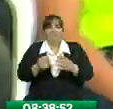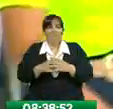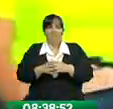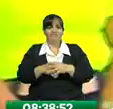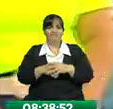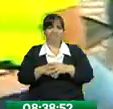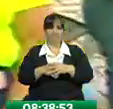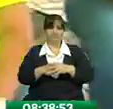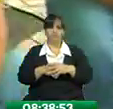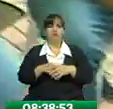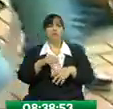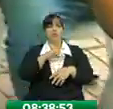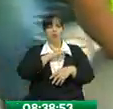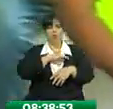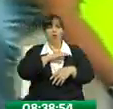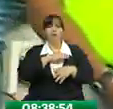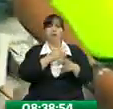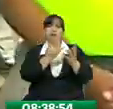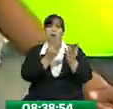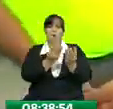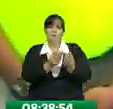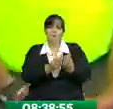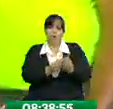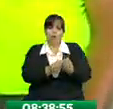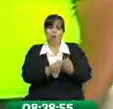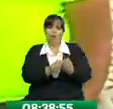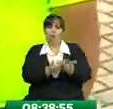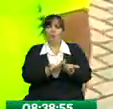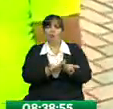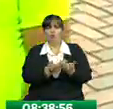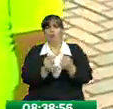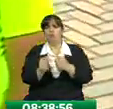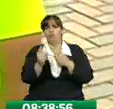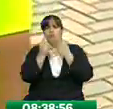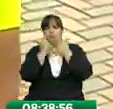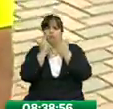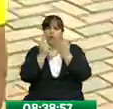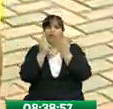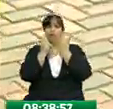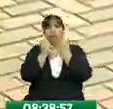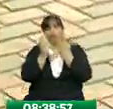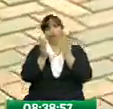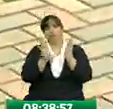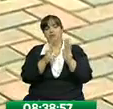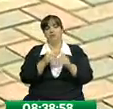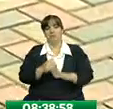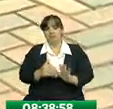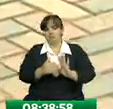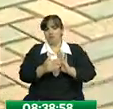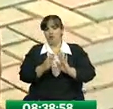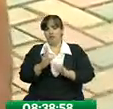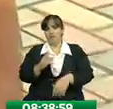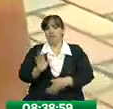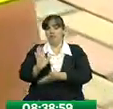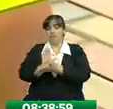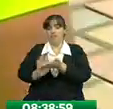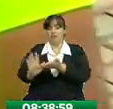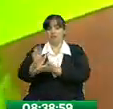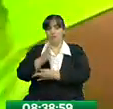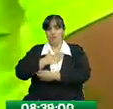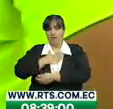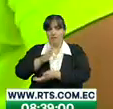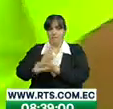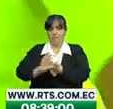los policías no se alcanzan también, porque, por ejemplo, está pasando algo en mi barrio, y en el otro barrio también está pasando